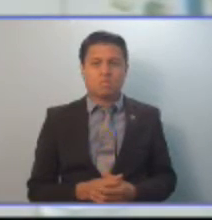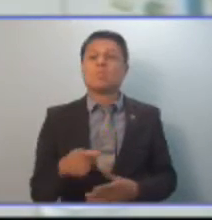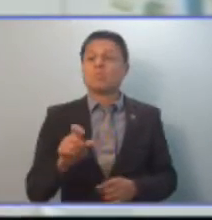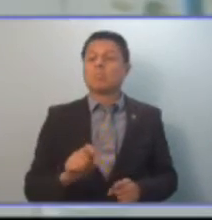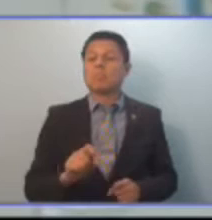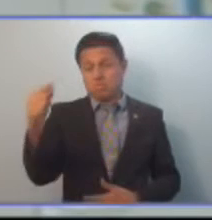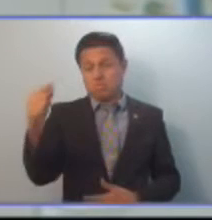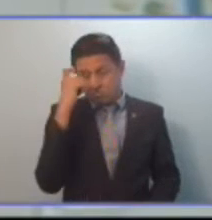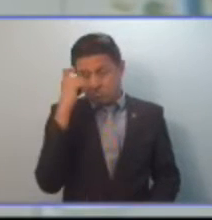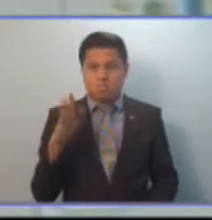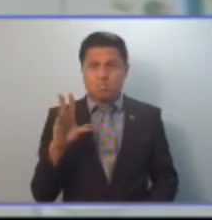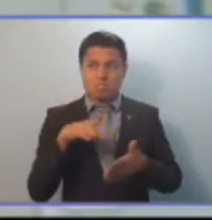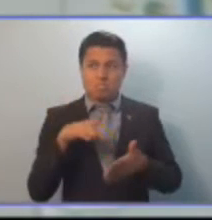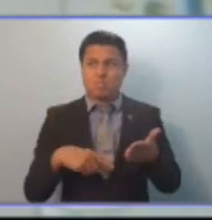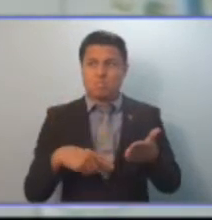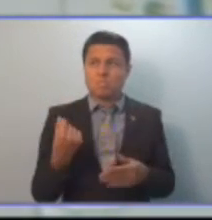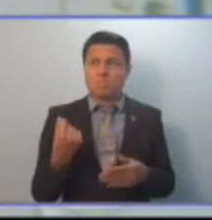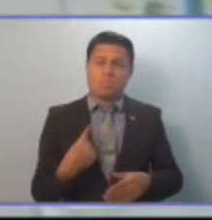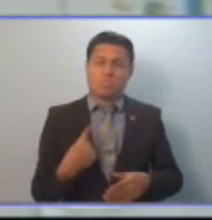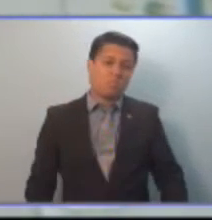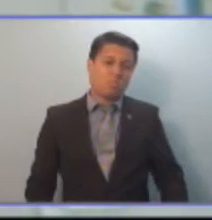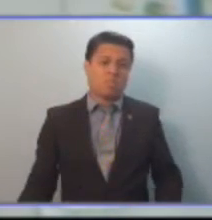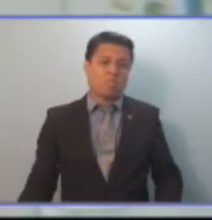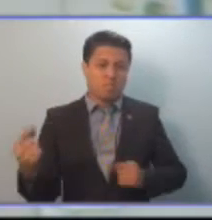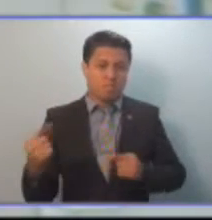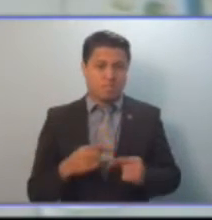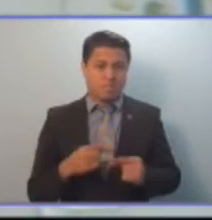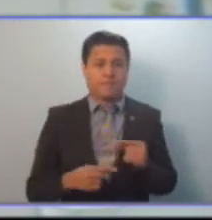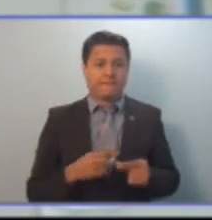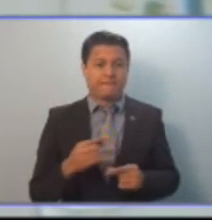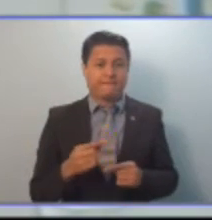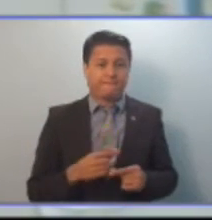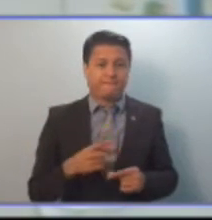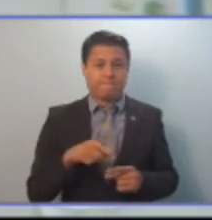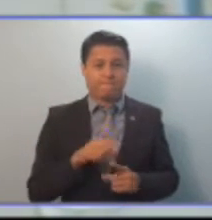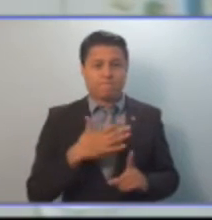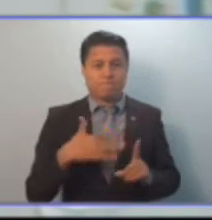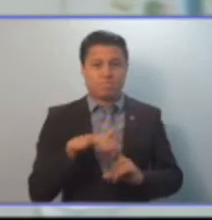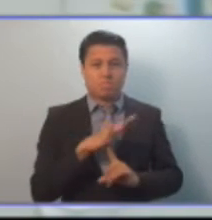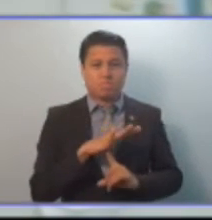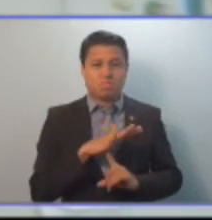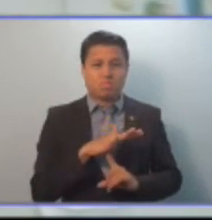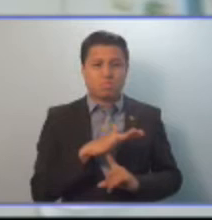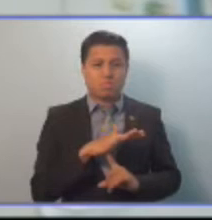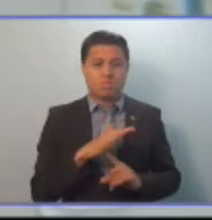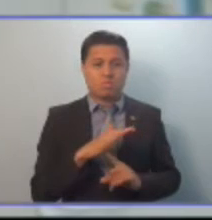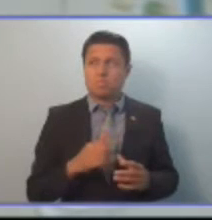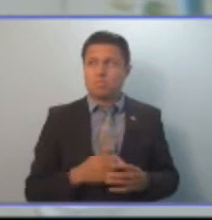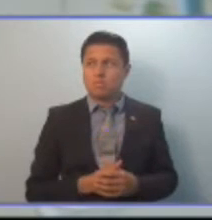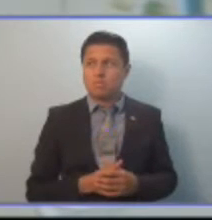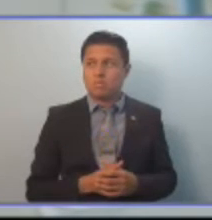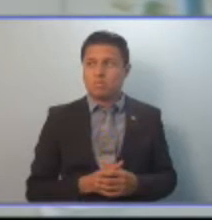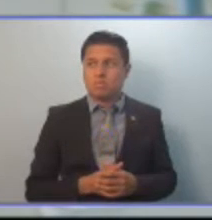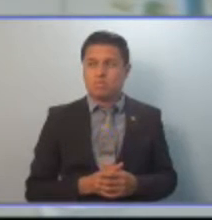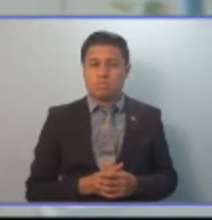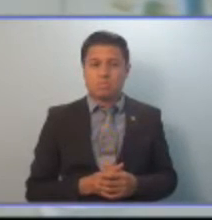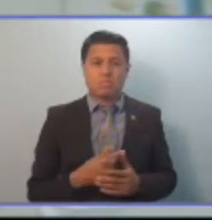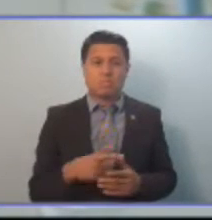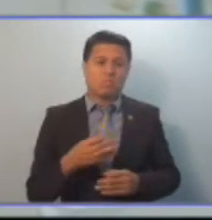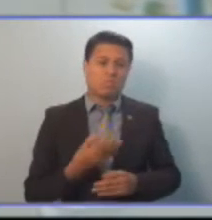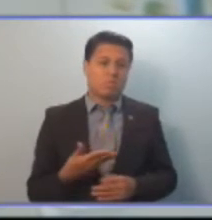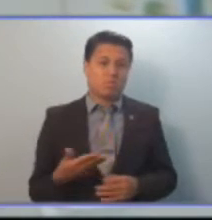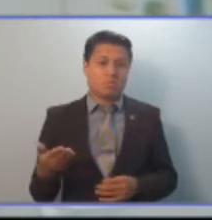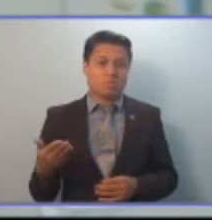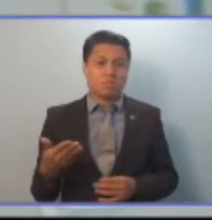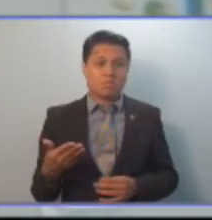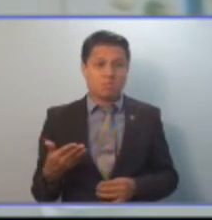haber leído detenidamente alguna parte esa situación, porque había unos puntos